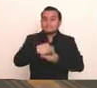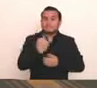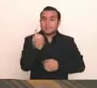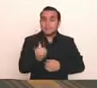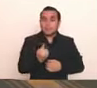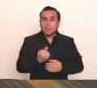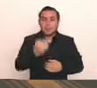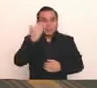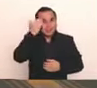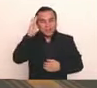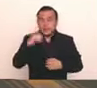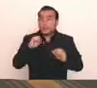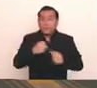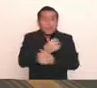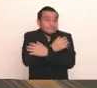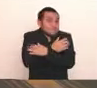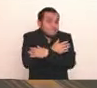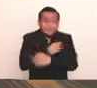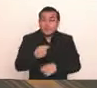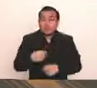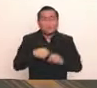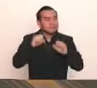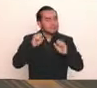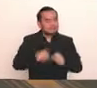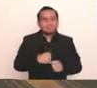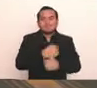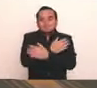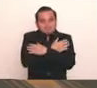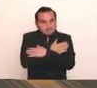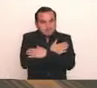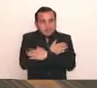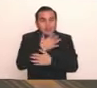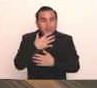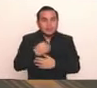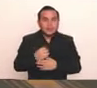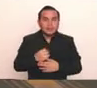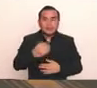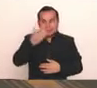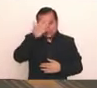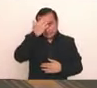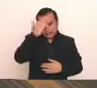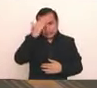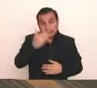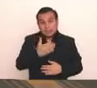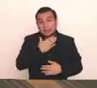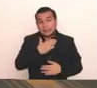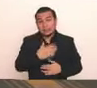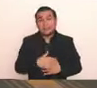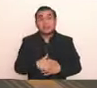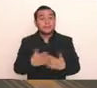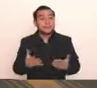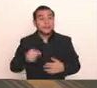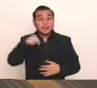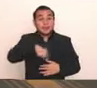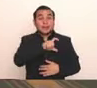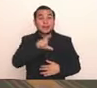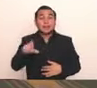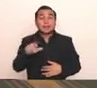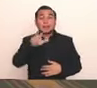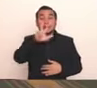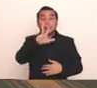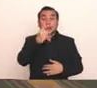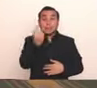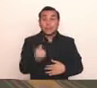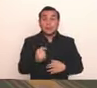no sé cómo agradecerles tanto lo hago cada vez que puedo y de todas las formas que me cargó con significaciones me permite esta semana tuvimos tres